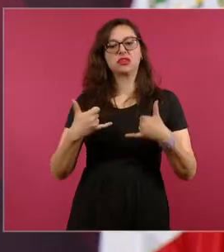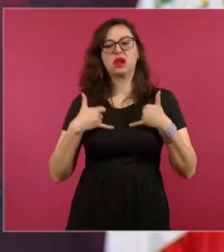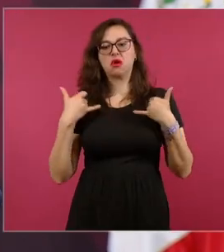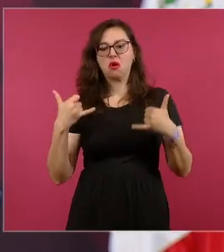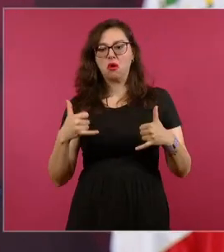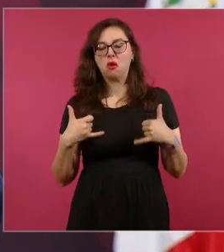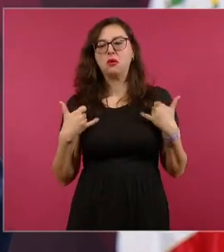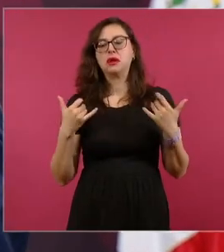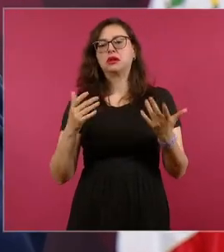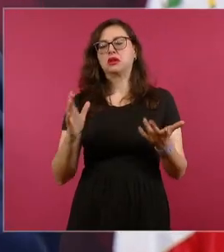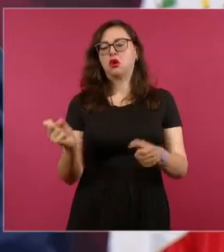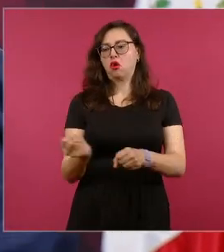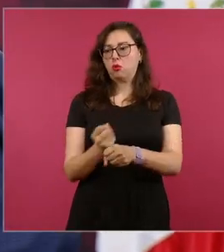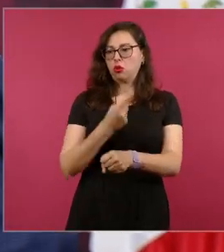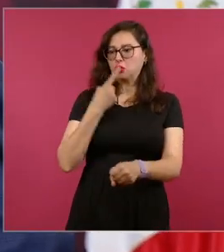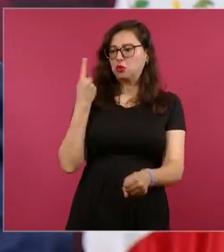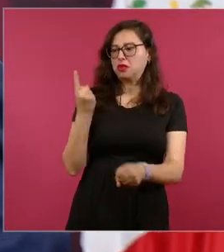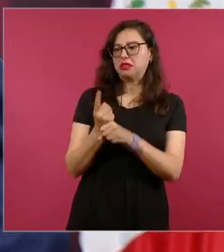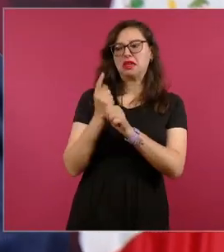de oportunidades